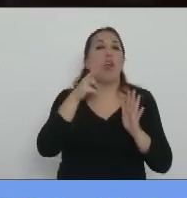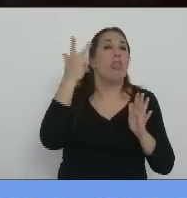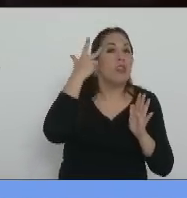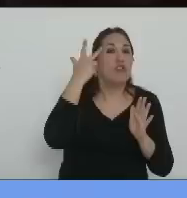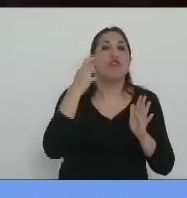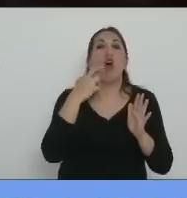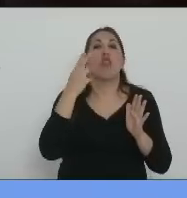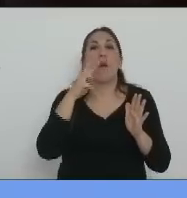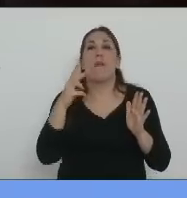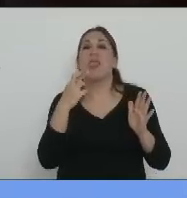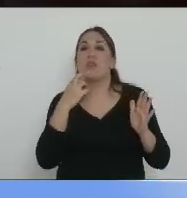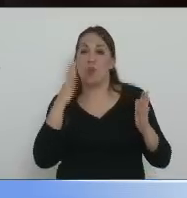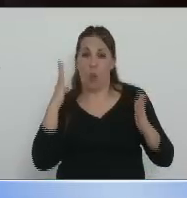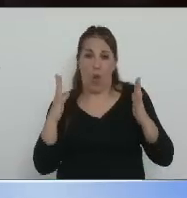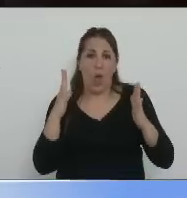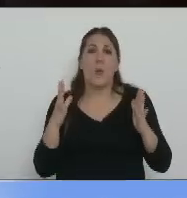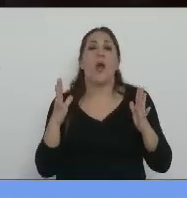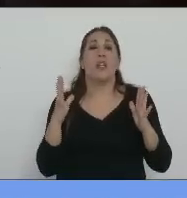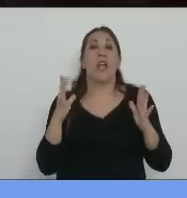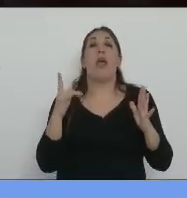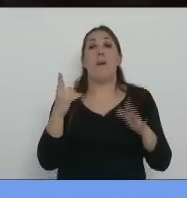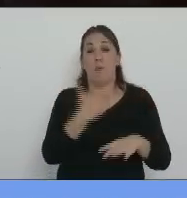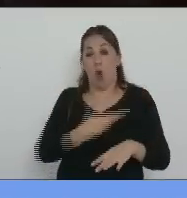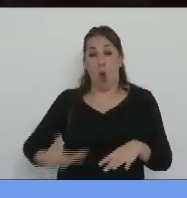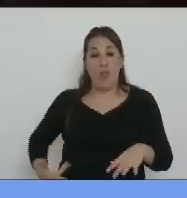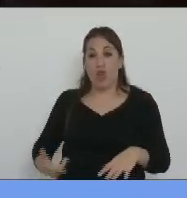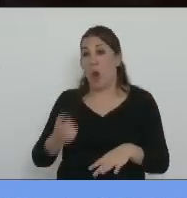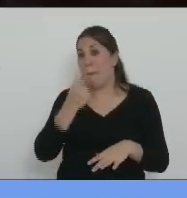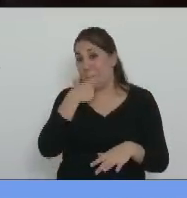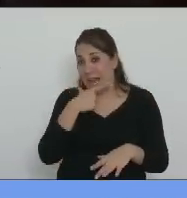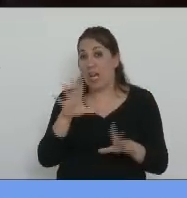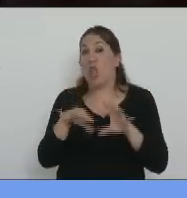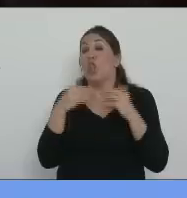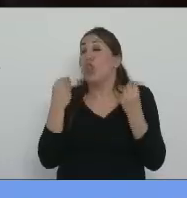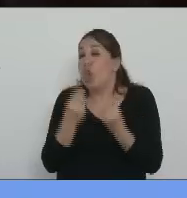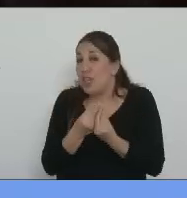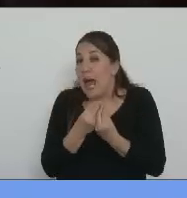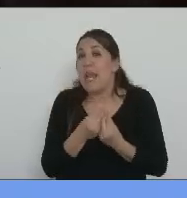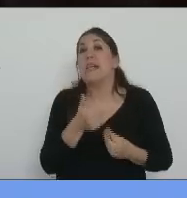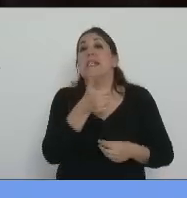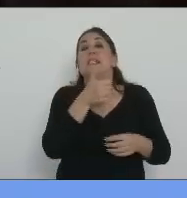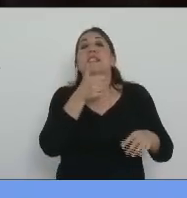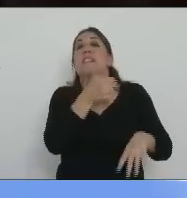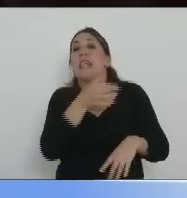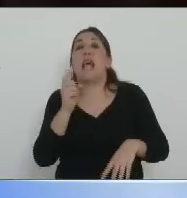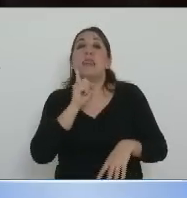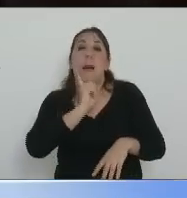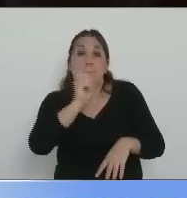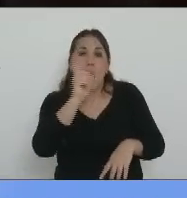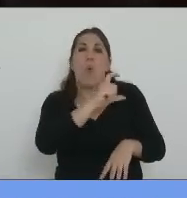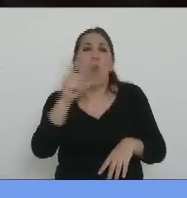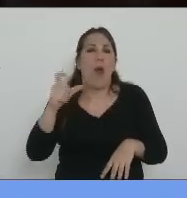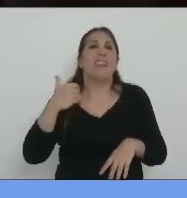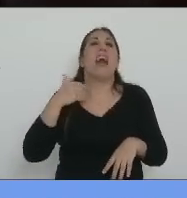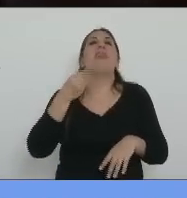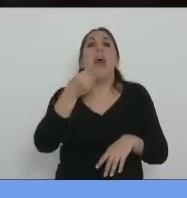llegaron a la argentina durante el gobierno de macri 600 mil cuentas financieras de argentinos en el exterior esto